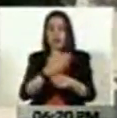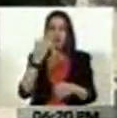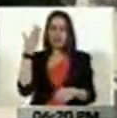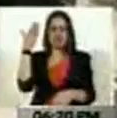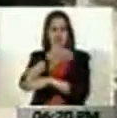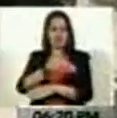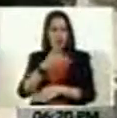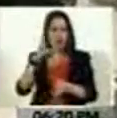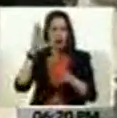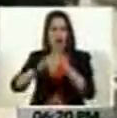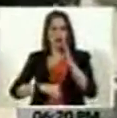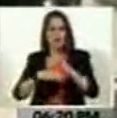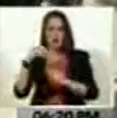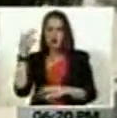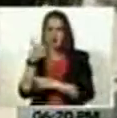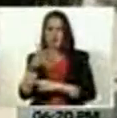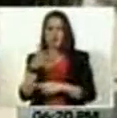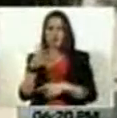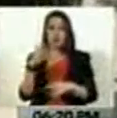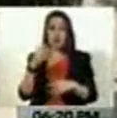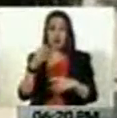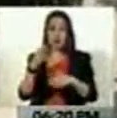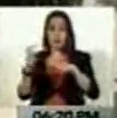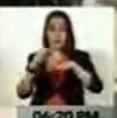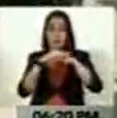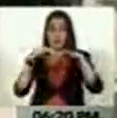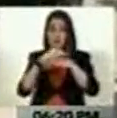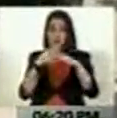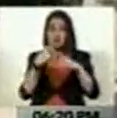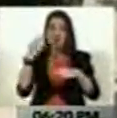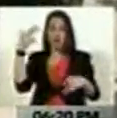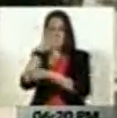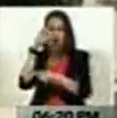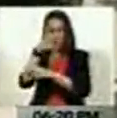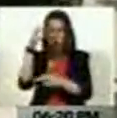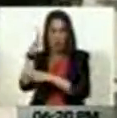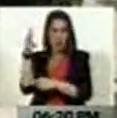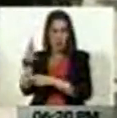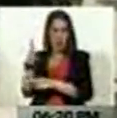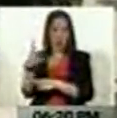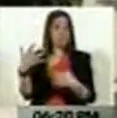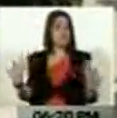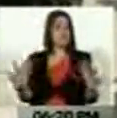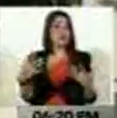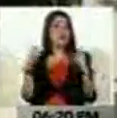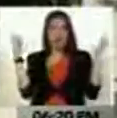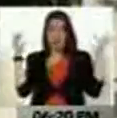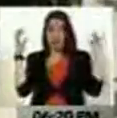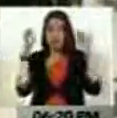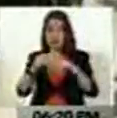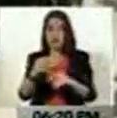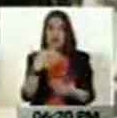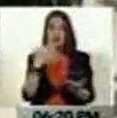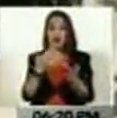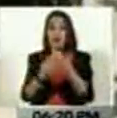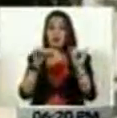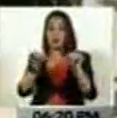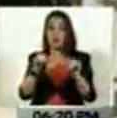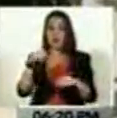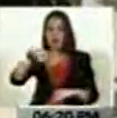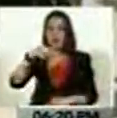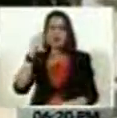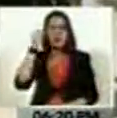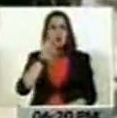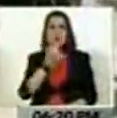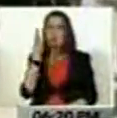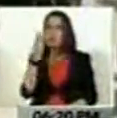delicados que está tomando en cuenta el Ministerio de Justicia es precisamente el del homicidio. Gracias a este tipo de despliegue, la semana pasada no hubo homicidios aquí en